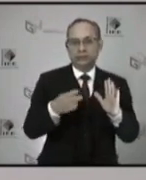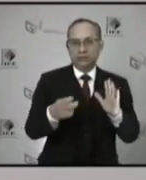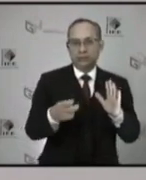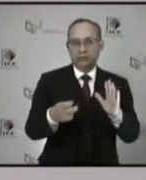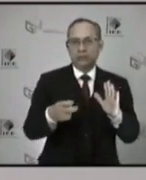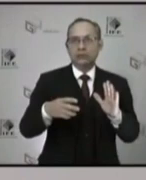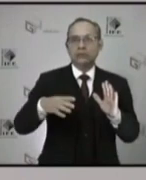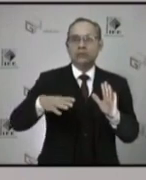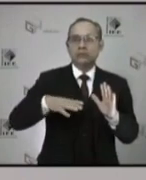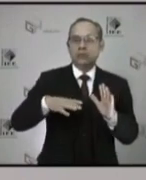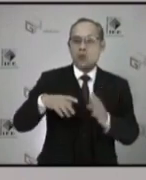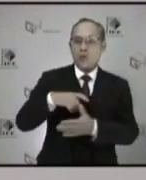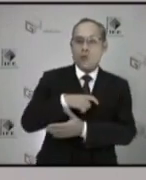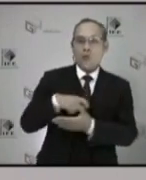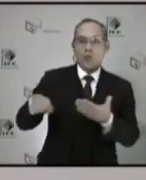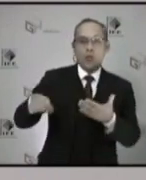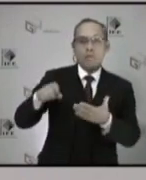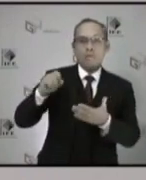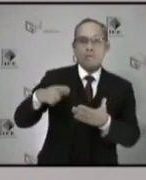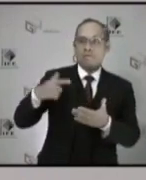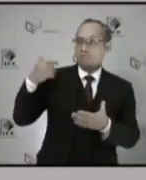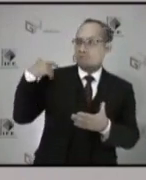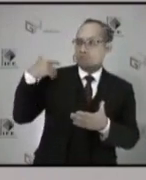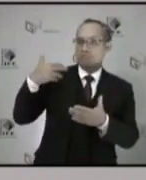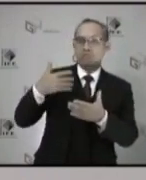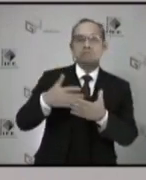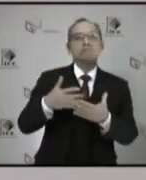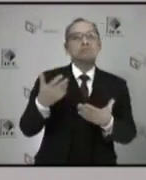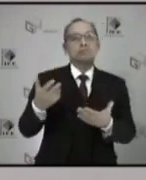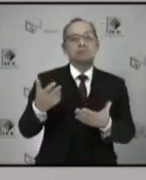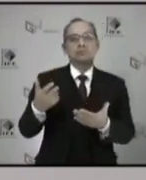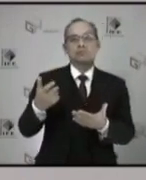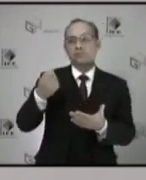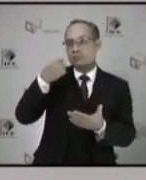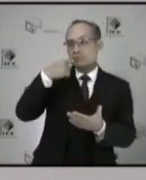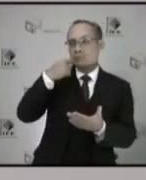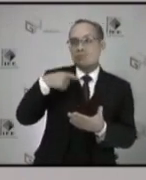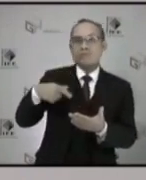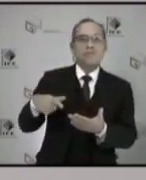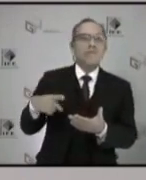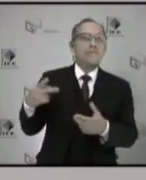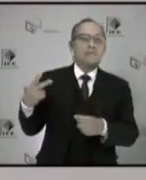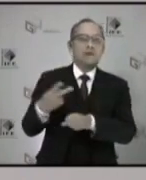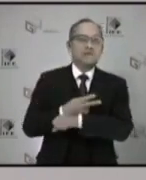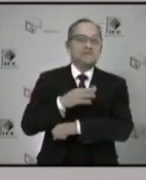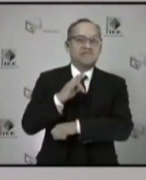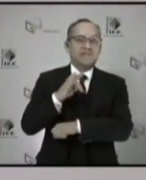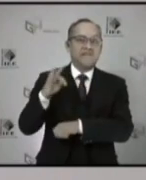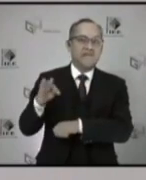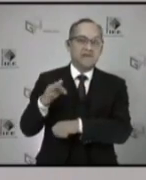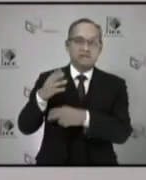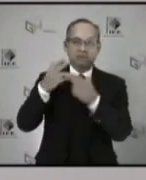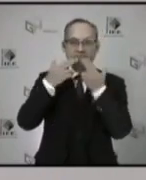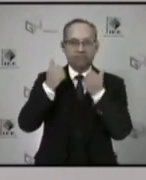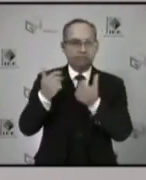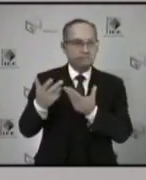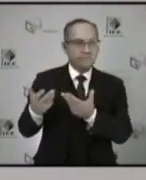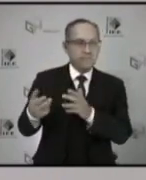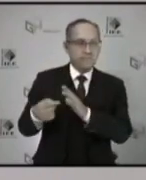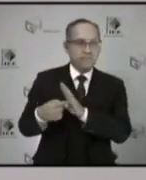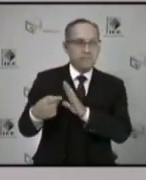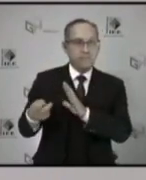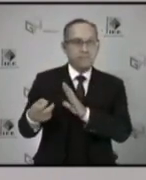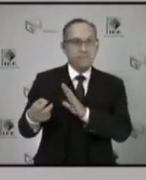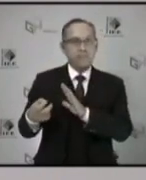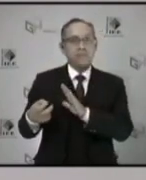se compraron durante mucho tiempo medicamentos caducos. Forma parte de ese sistema de corrupción manejado por